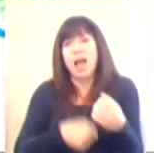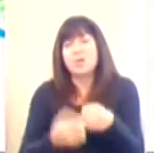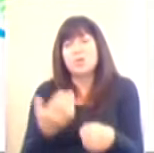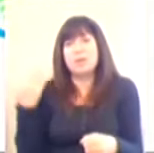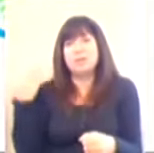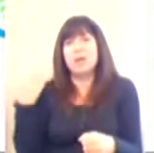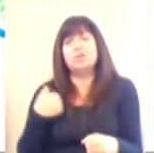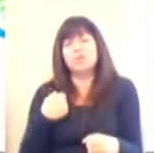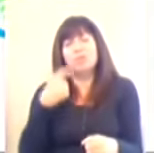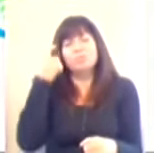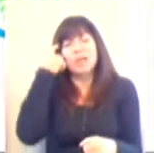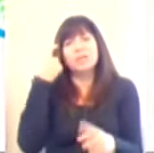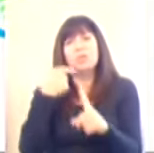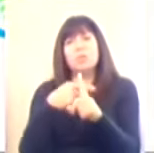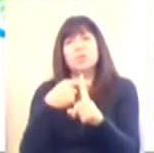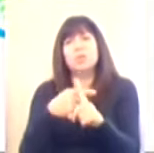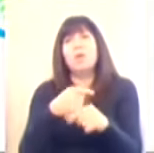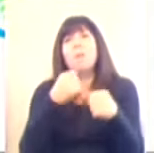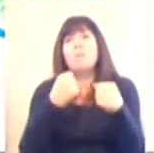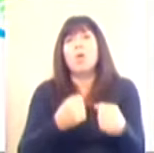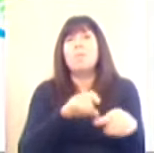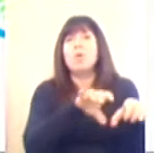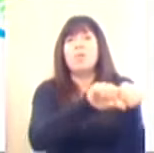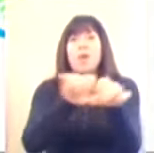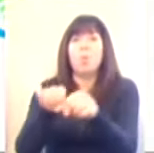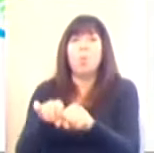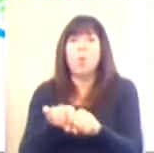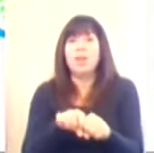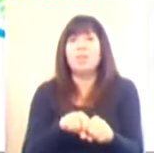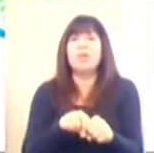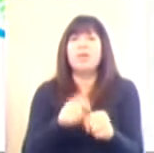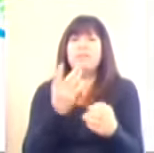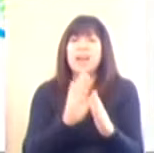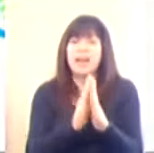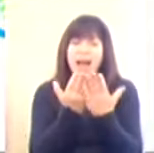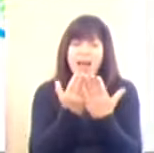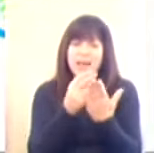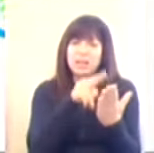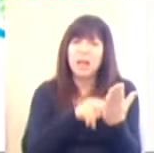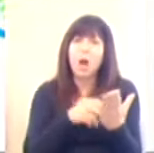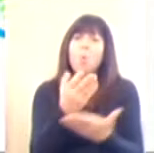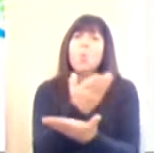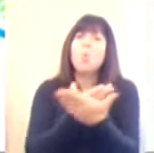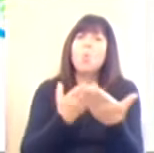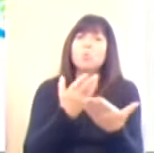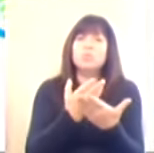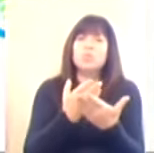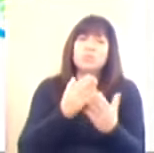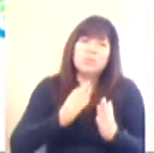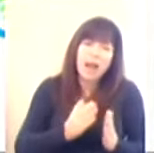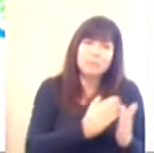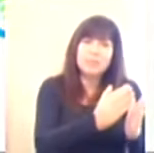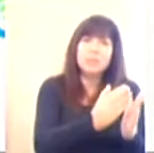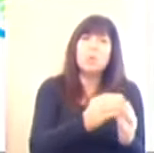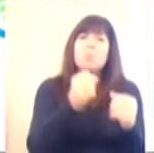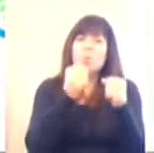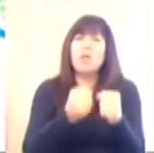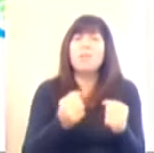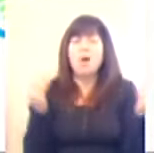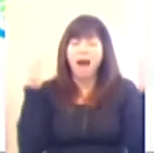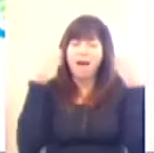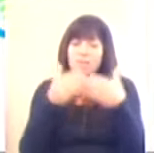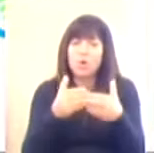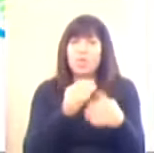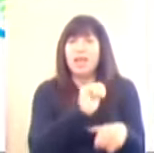creo que si somos capaces de ponernos de acuerdo, de dibujar juntos una agenda de futuro común, vamos a ser capaces de abordar este desafío,